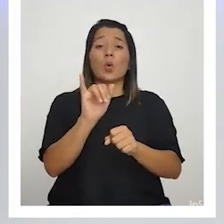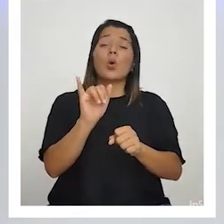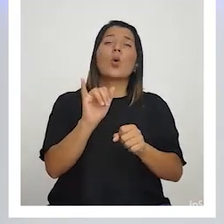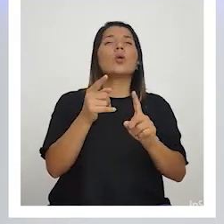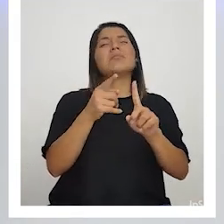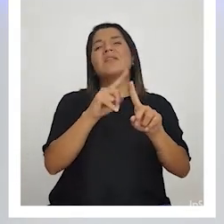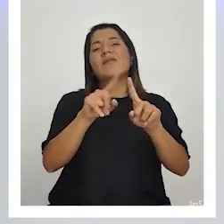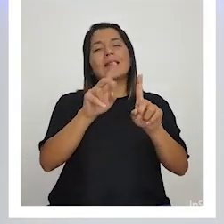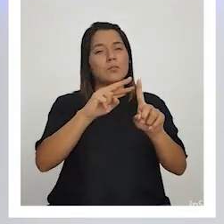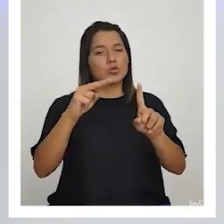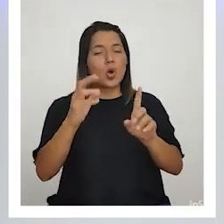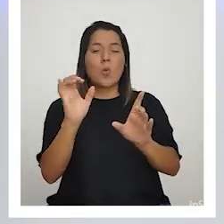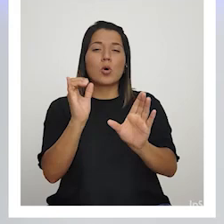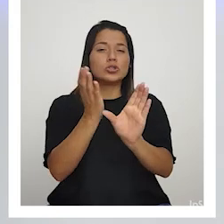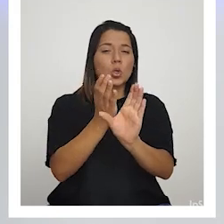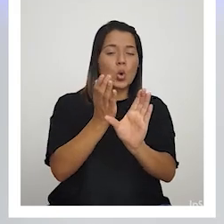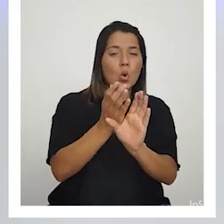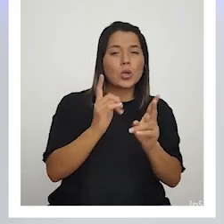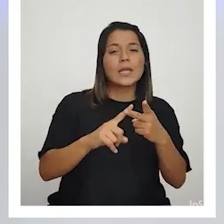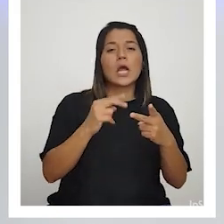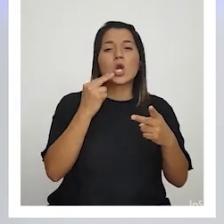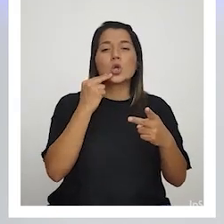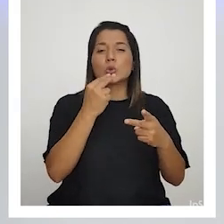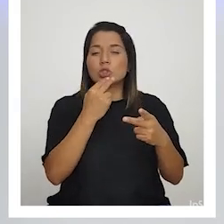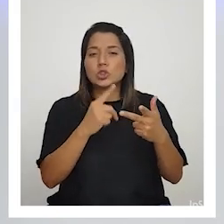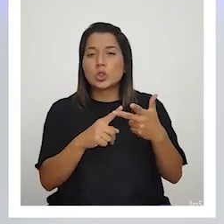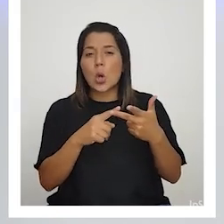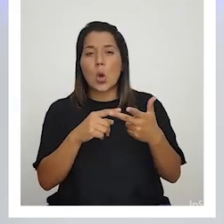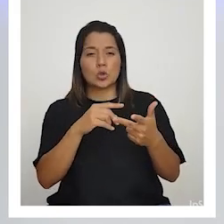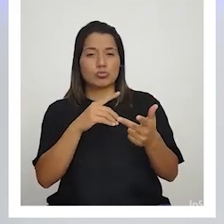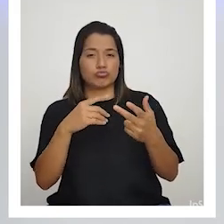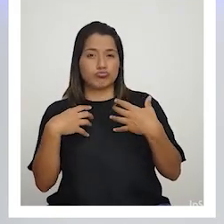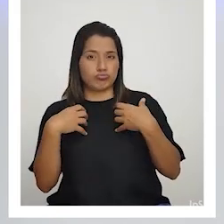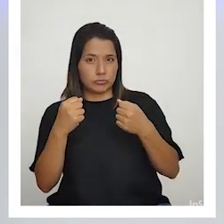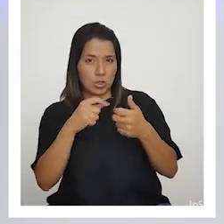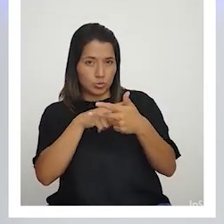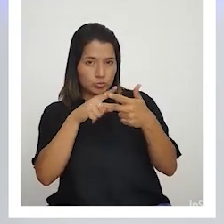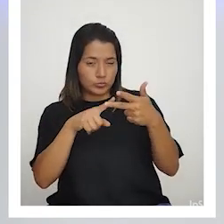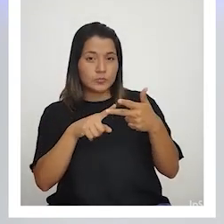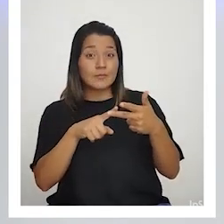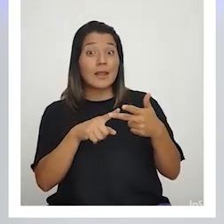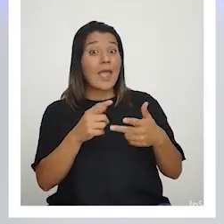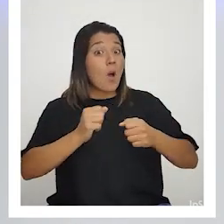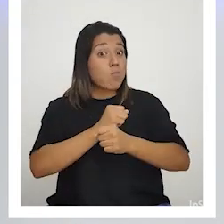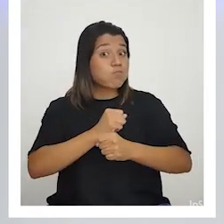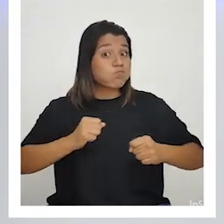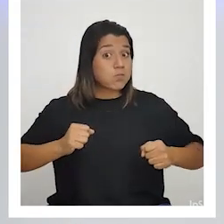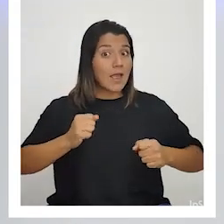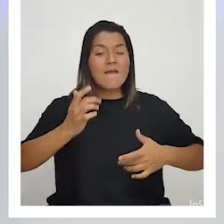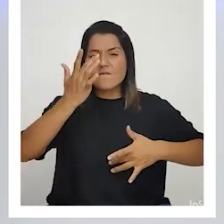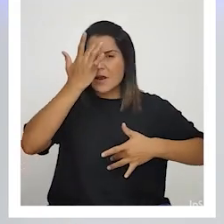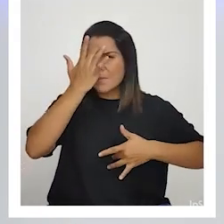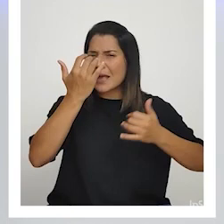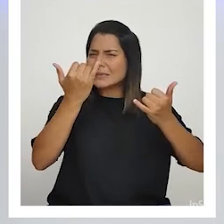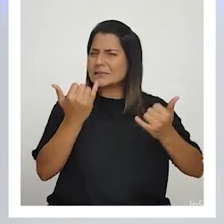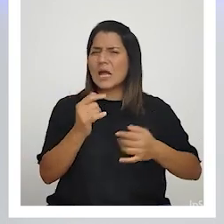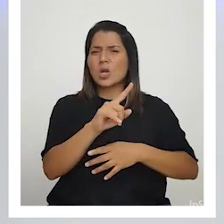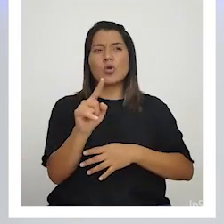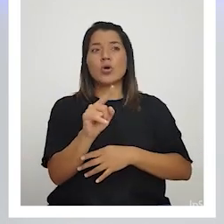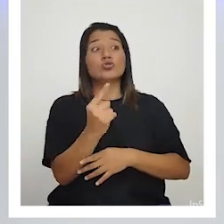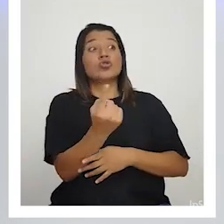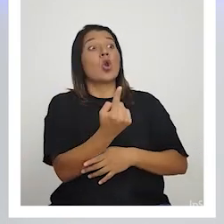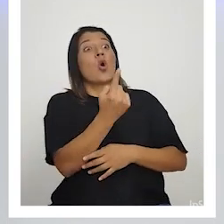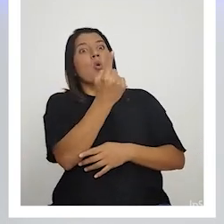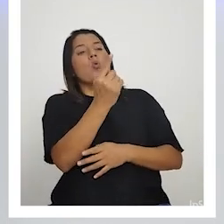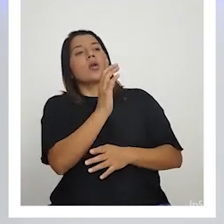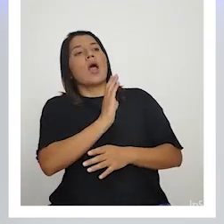medicina. Como te decía, es una enfermedad, ya no se tiene que ver solamente como algo aislado, ¿verdad? Y es algo